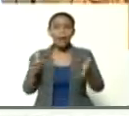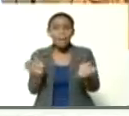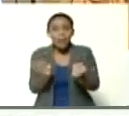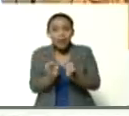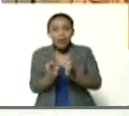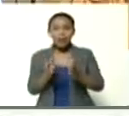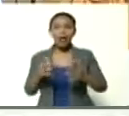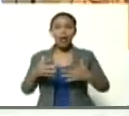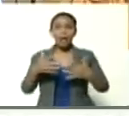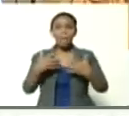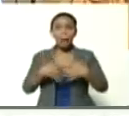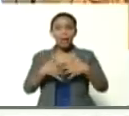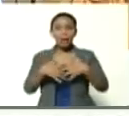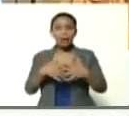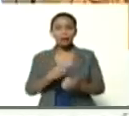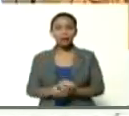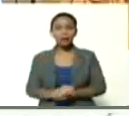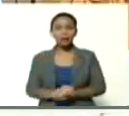pequeñas empresas.